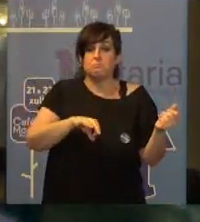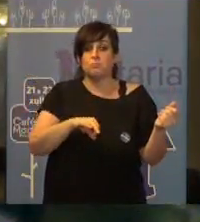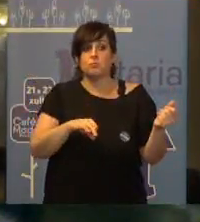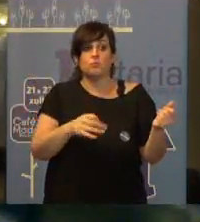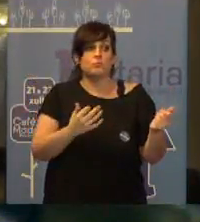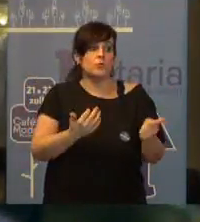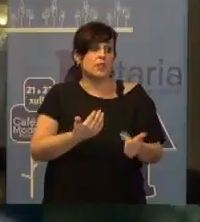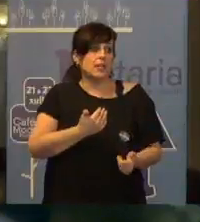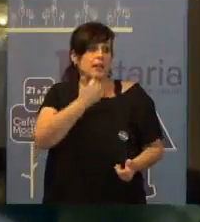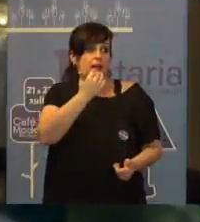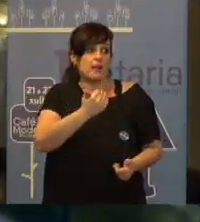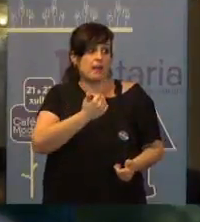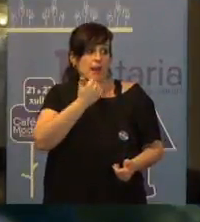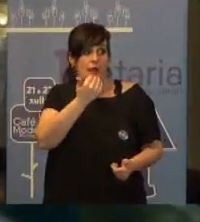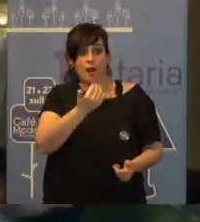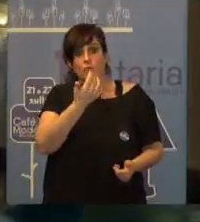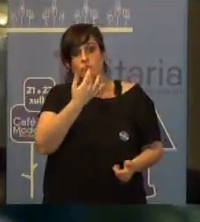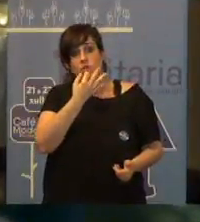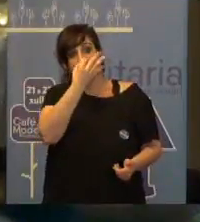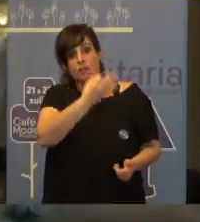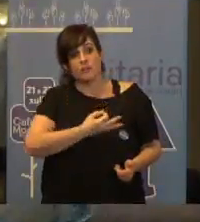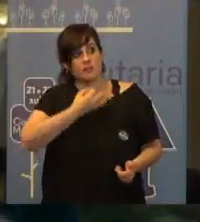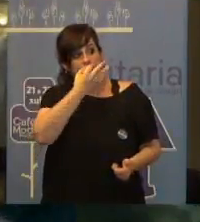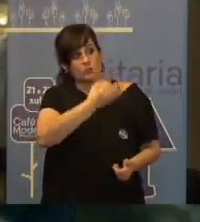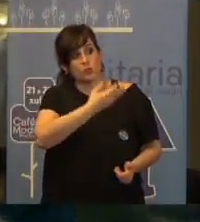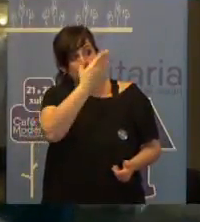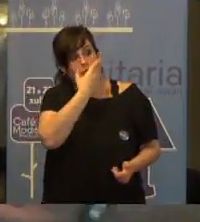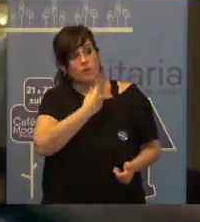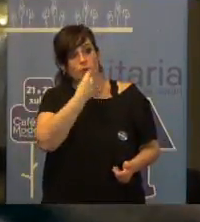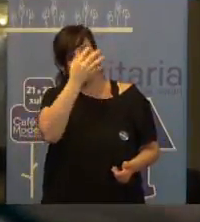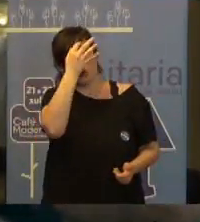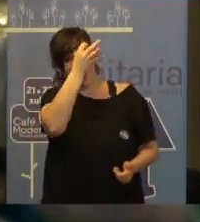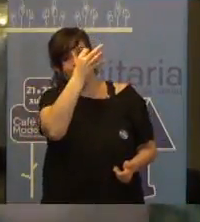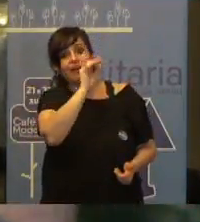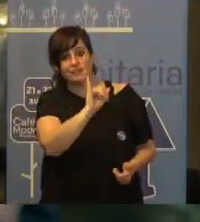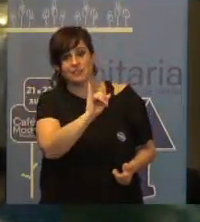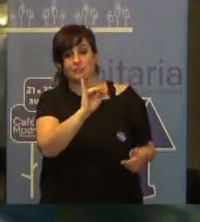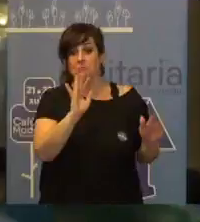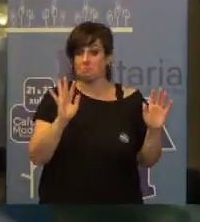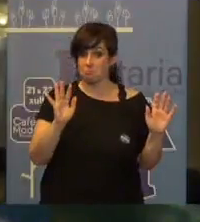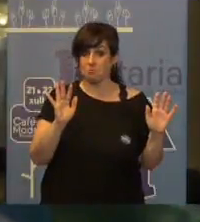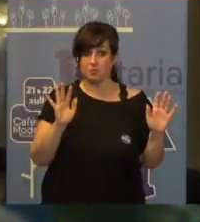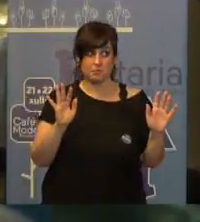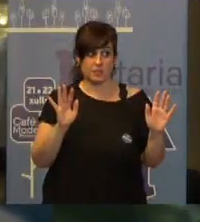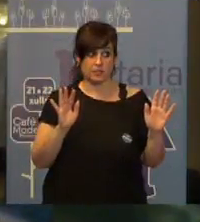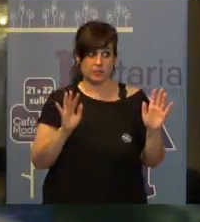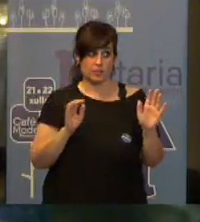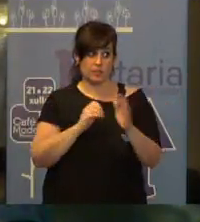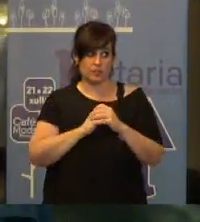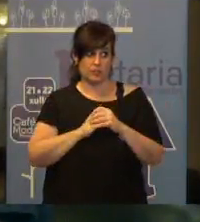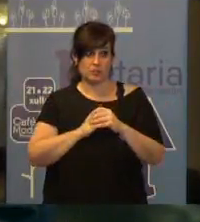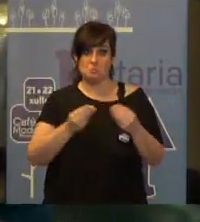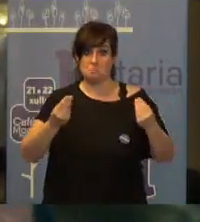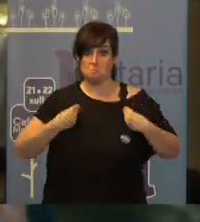fin, do discurso do Partido Galeguista e da enfatización da aldea, etc., que fai que frecuentemente se viva a vida